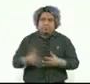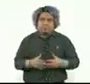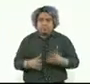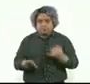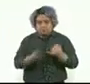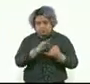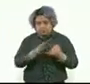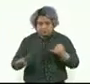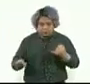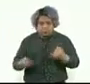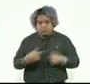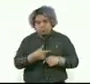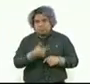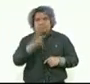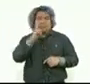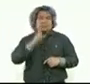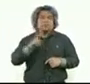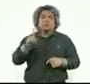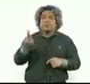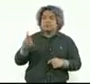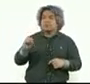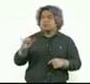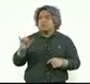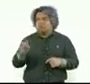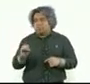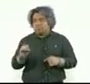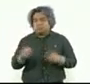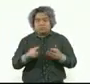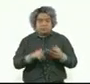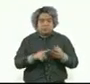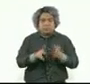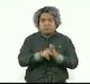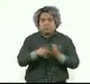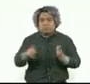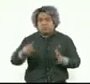Última pregunta, Rocío González, de La Jornada.